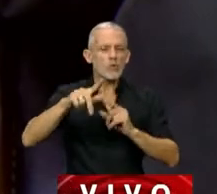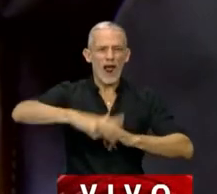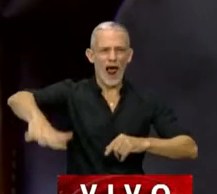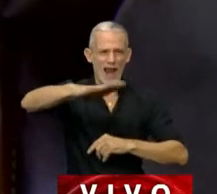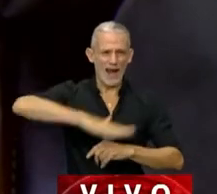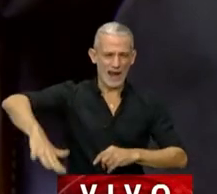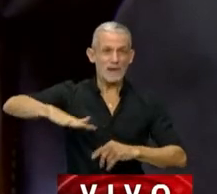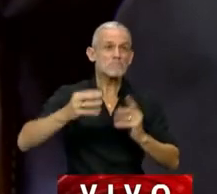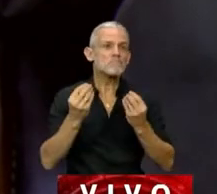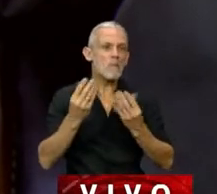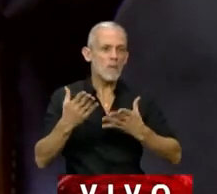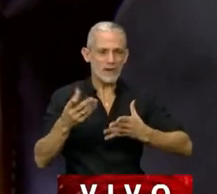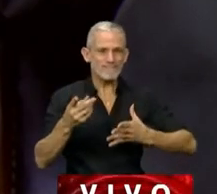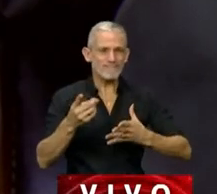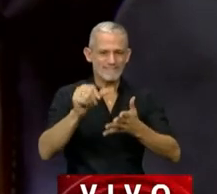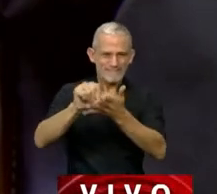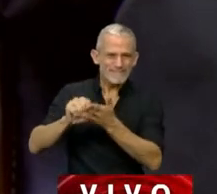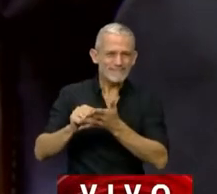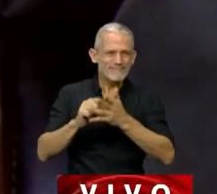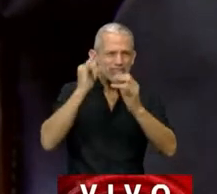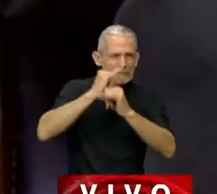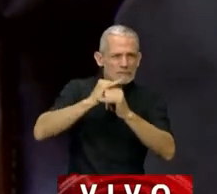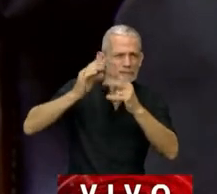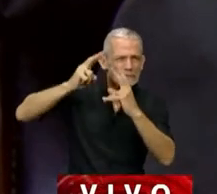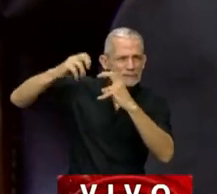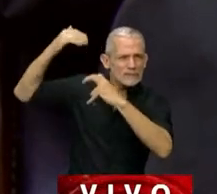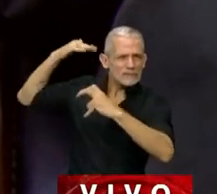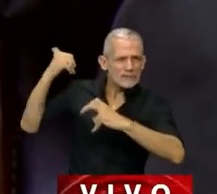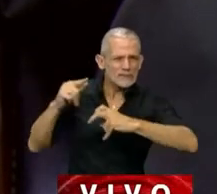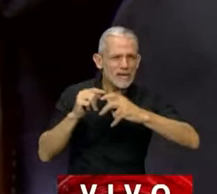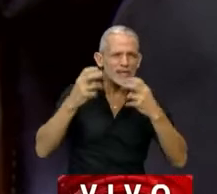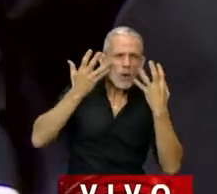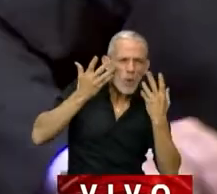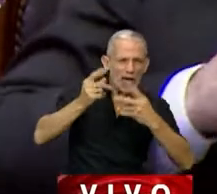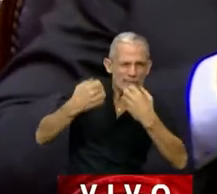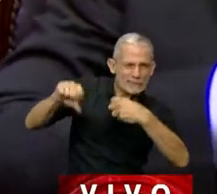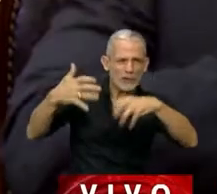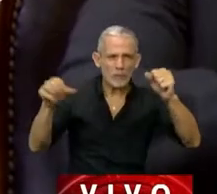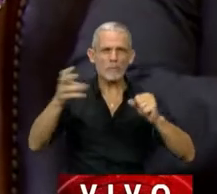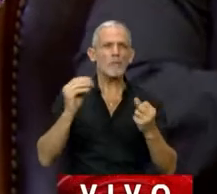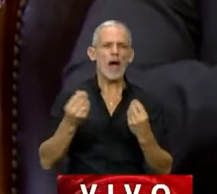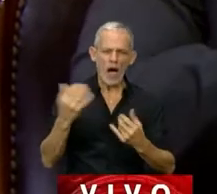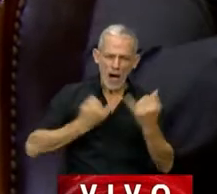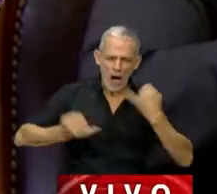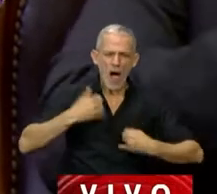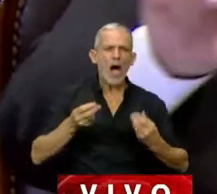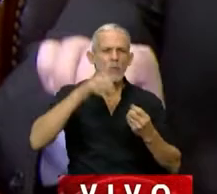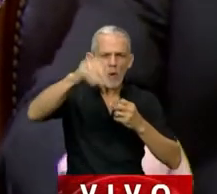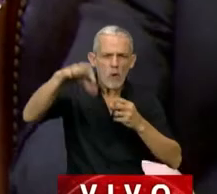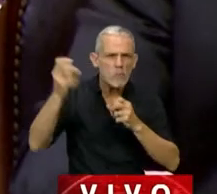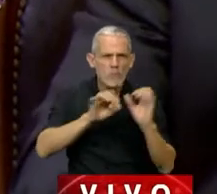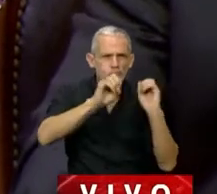zona, ya que sus sitios arqueológicos e históricos detallan cómo se ha ido poblando el lugar.